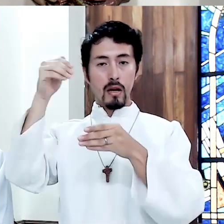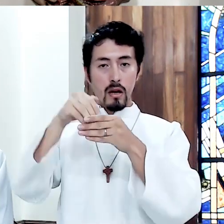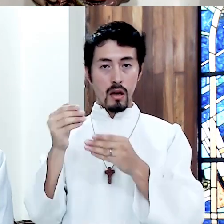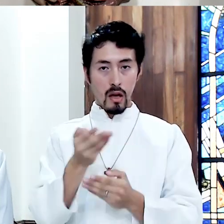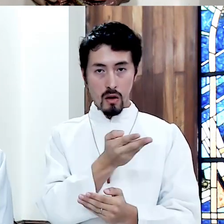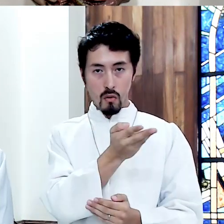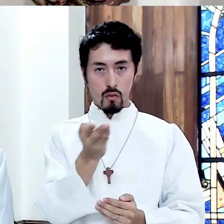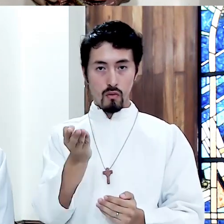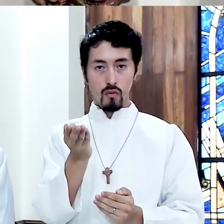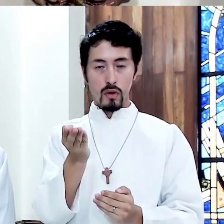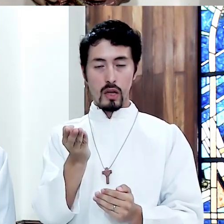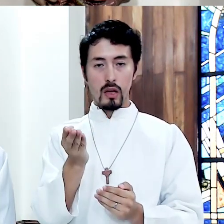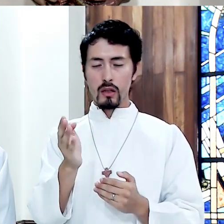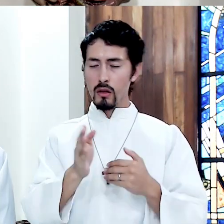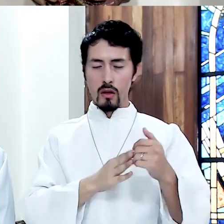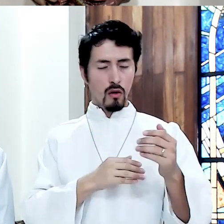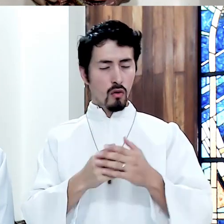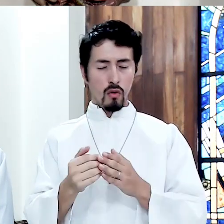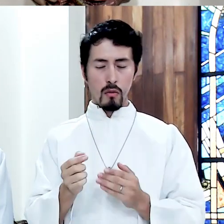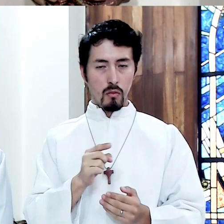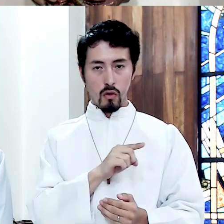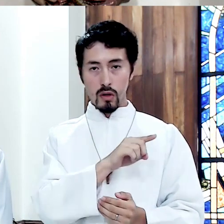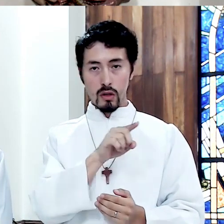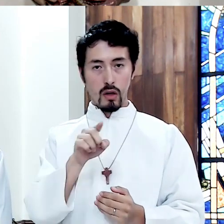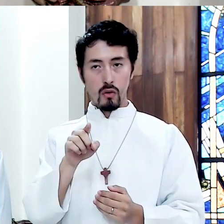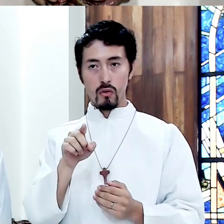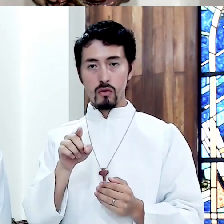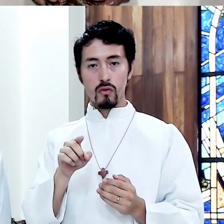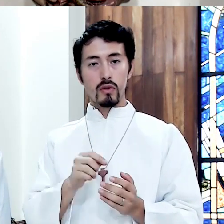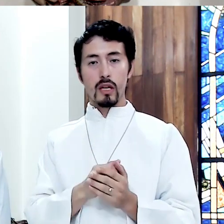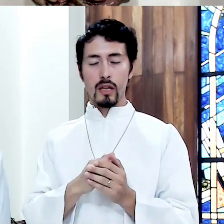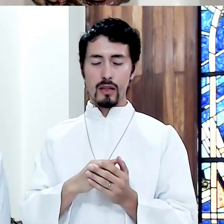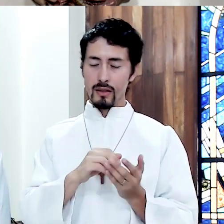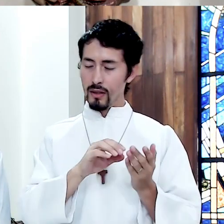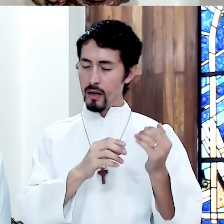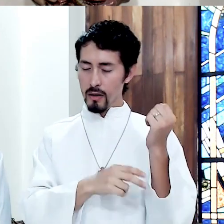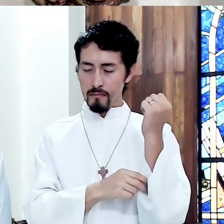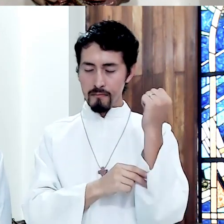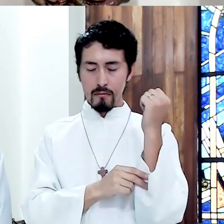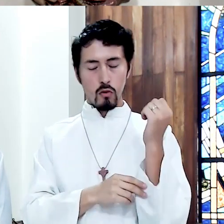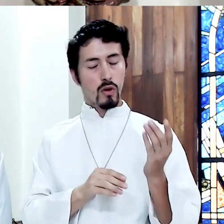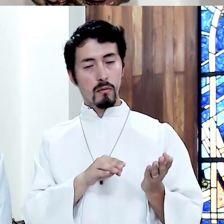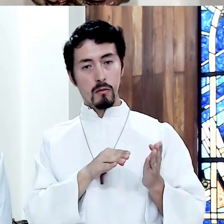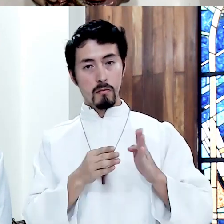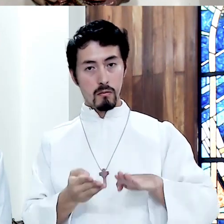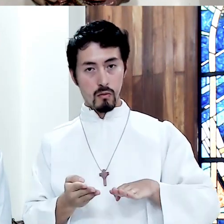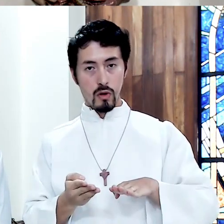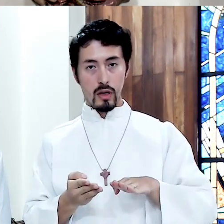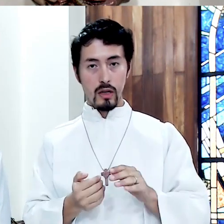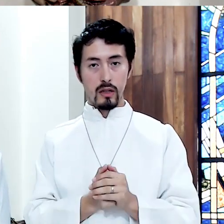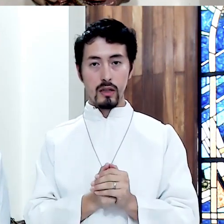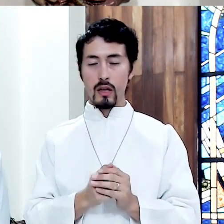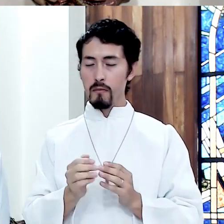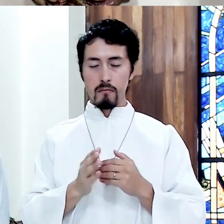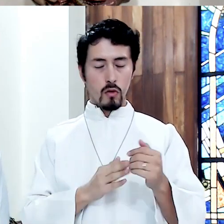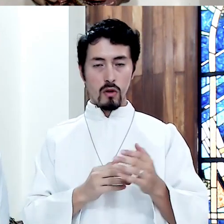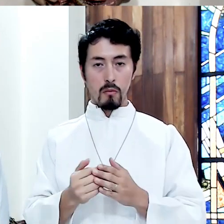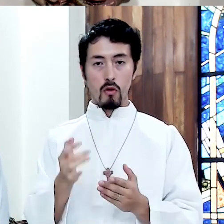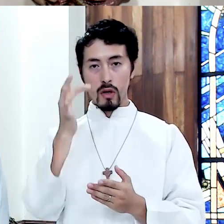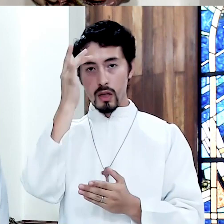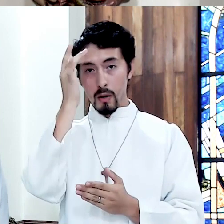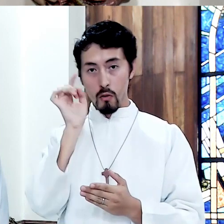la muerte a causa del pecado, su espíritu vive a causa de la actividad salvadora de